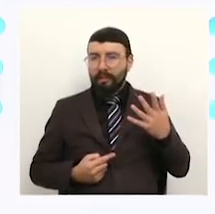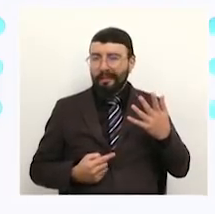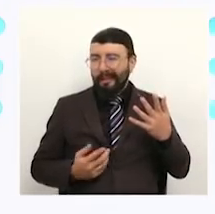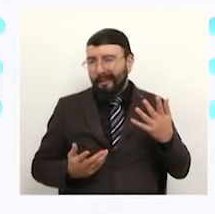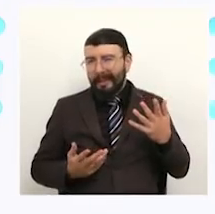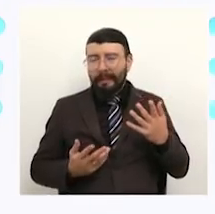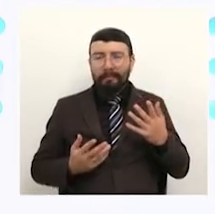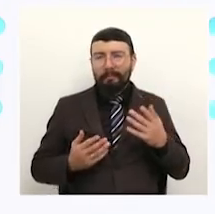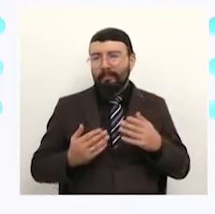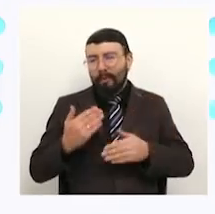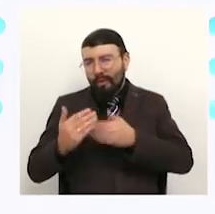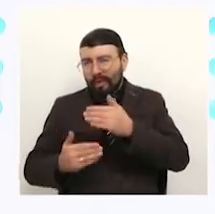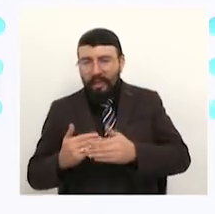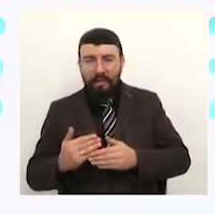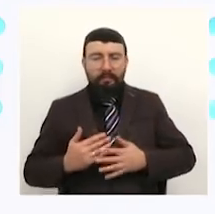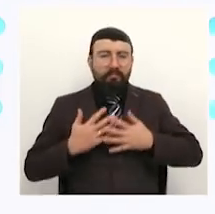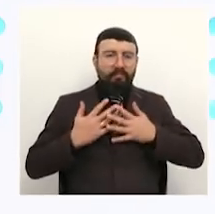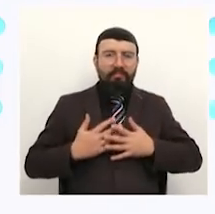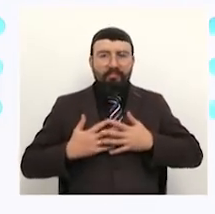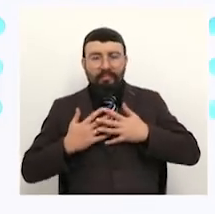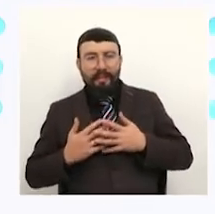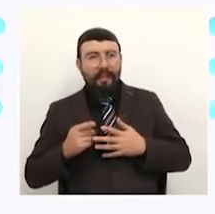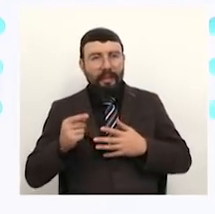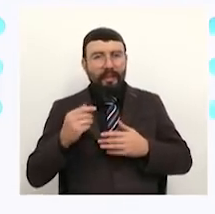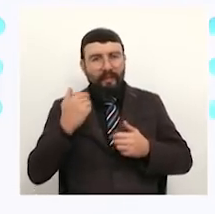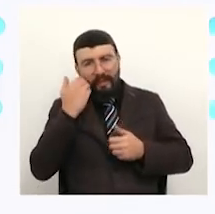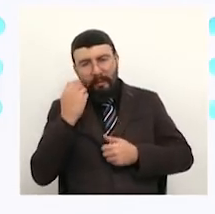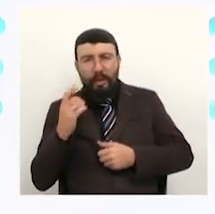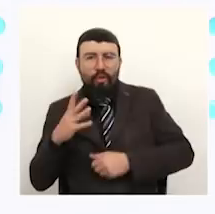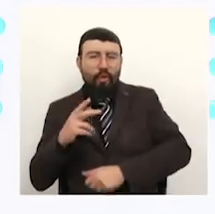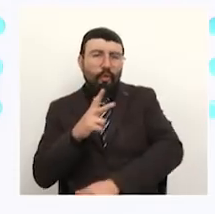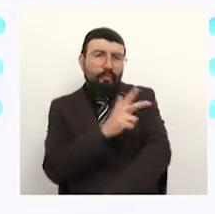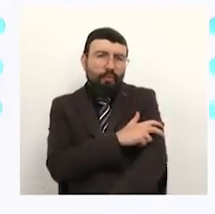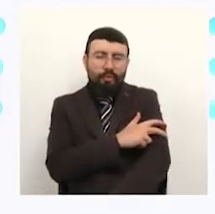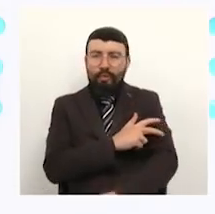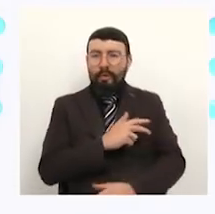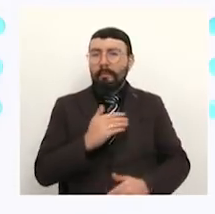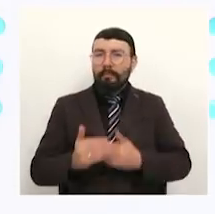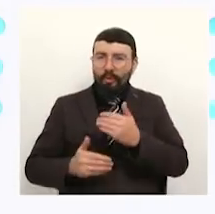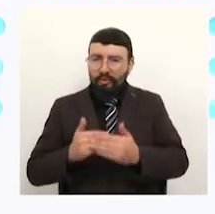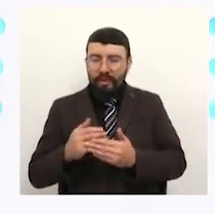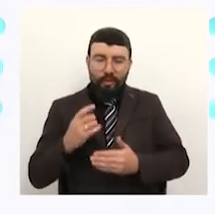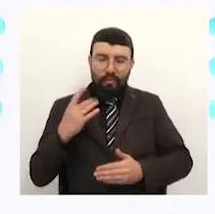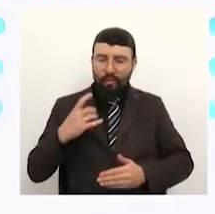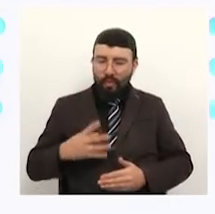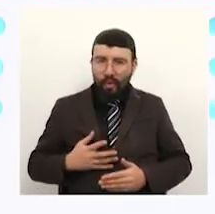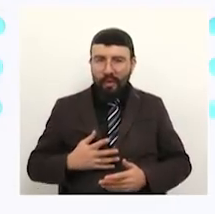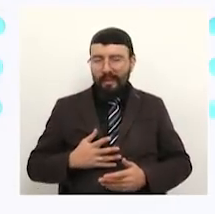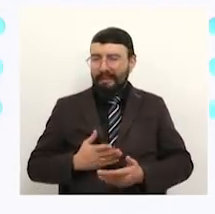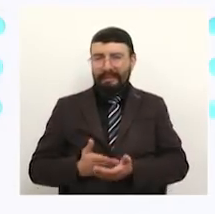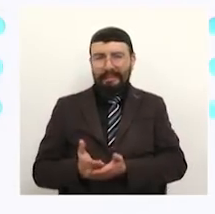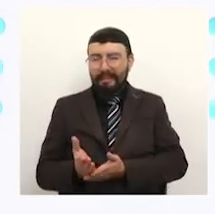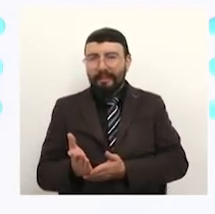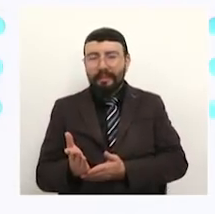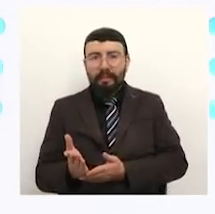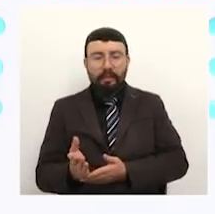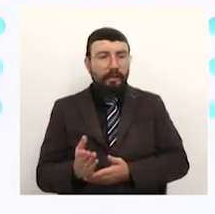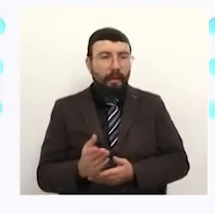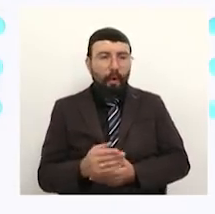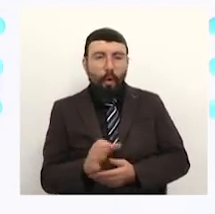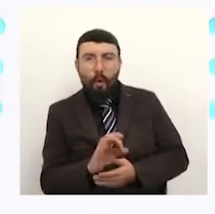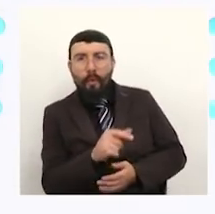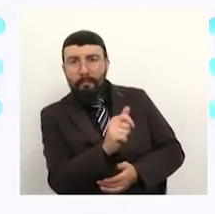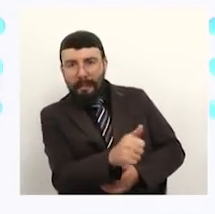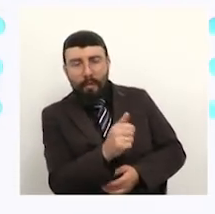procesos ansiosos como la fibromialgia la artritis todos los procesos autoinmunes todos los procesos de dolor crónico que por la medicación que toman pueden